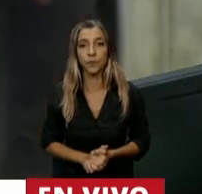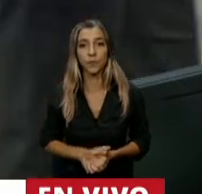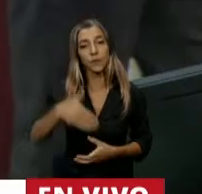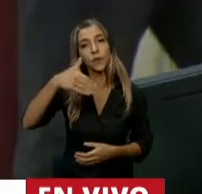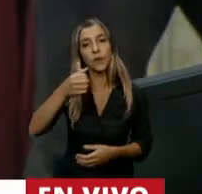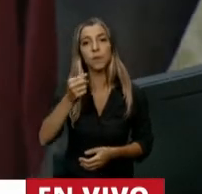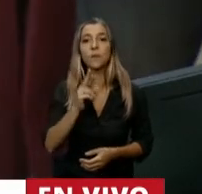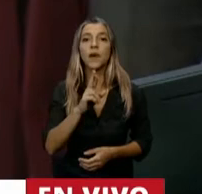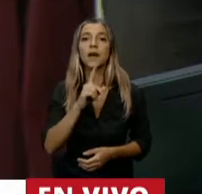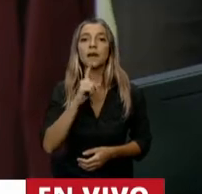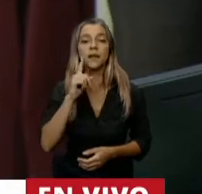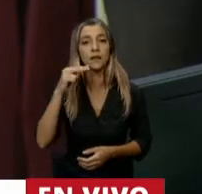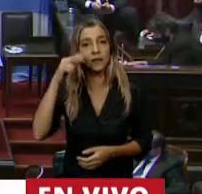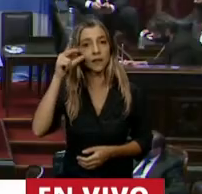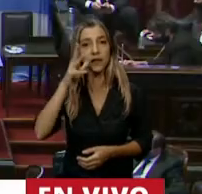Martínez, María Rosa.